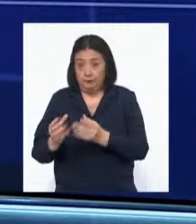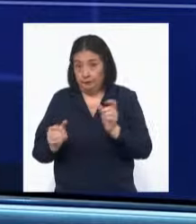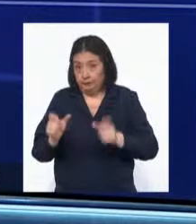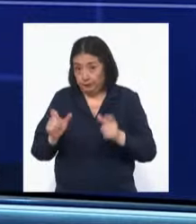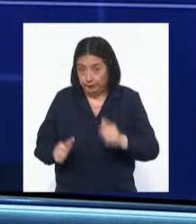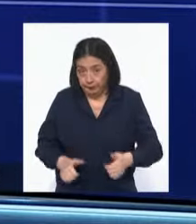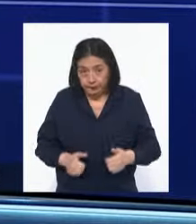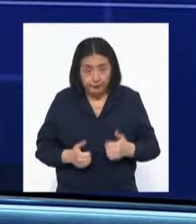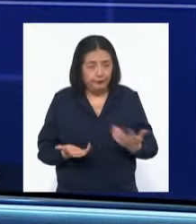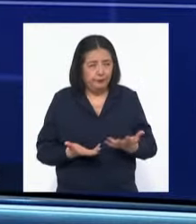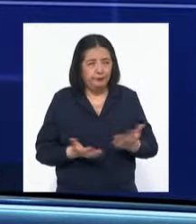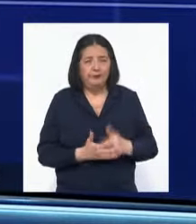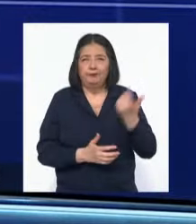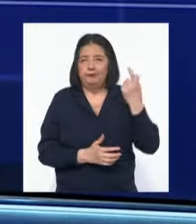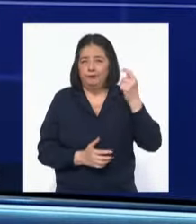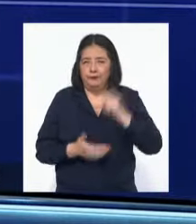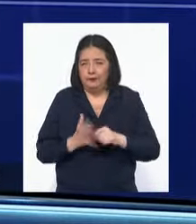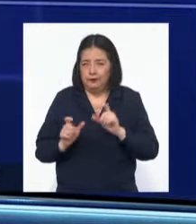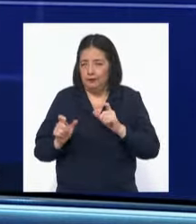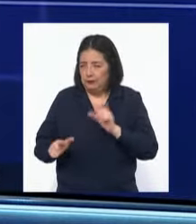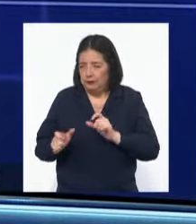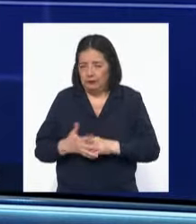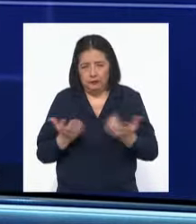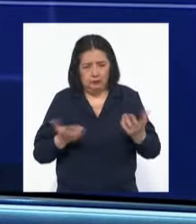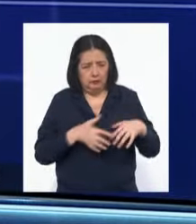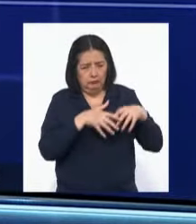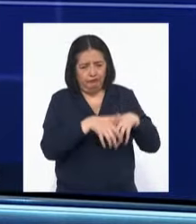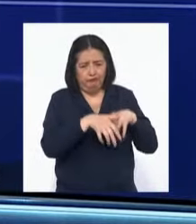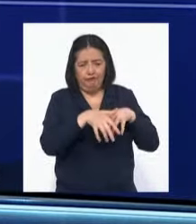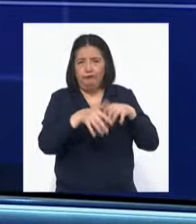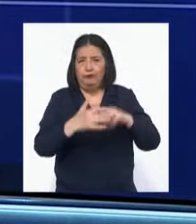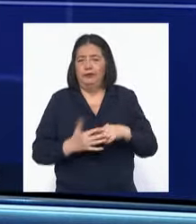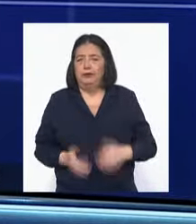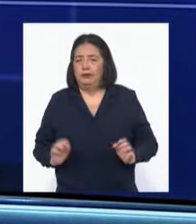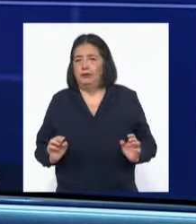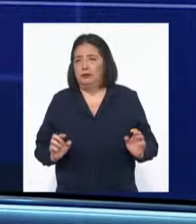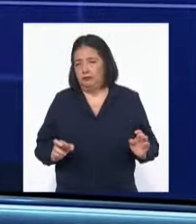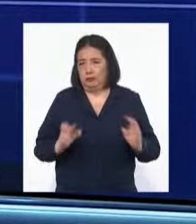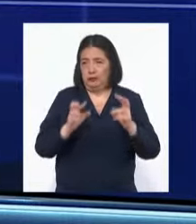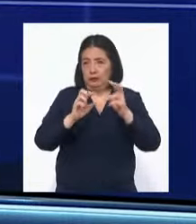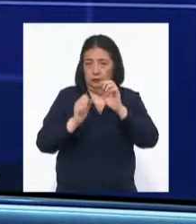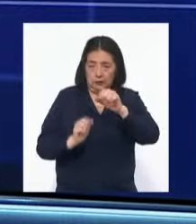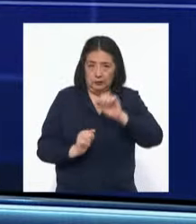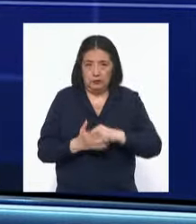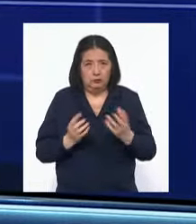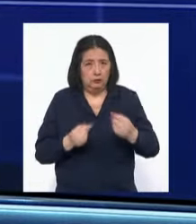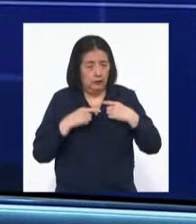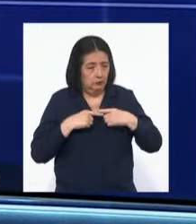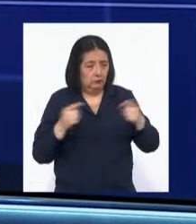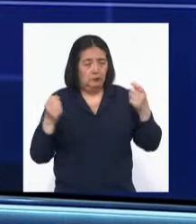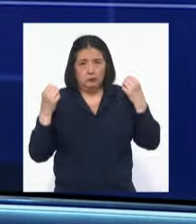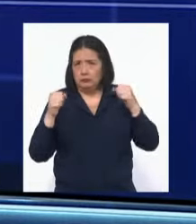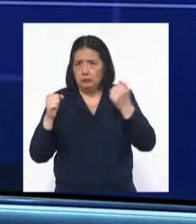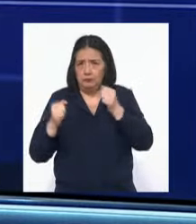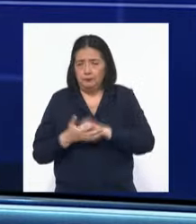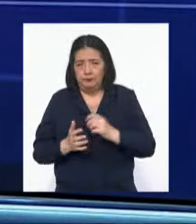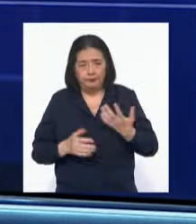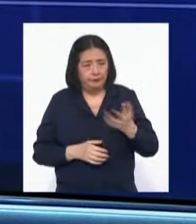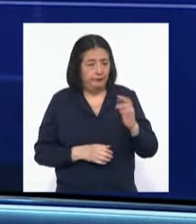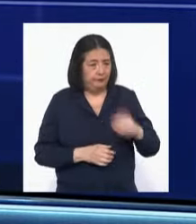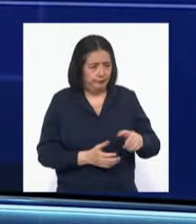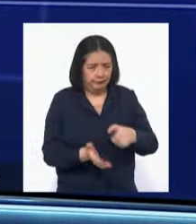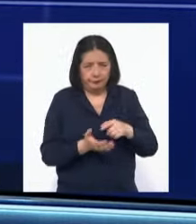y trabajadores del sector turismo se movilizaron por las principales calles de Machu Picchu, pueblo, en medio del anunciado paro indefinido.